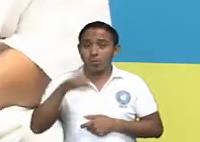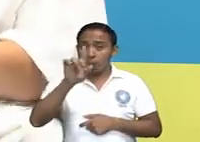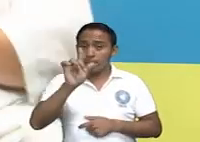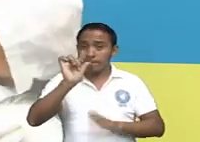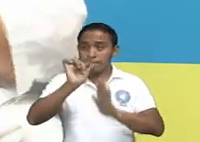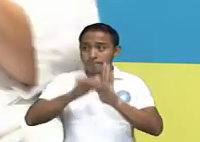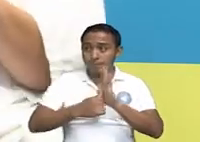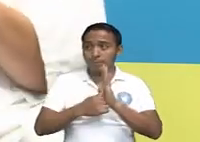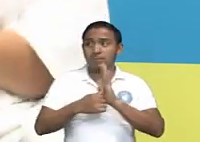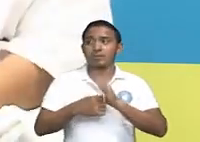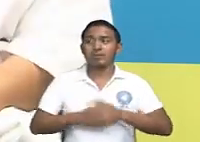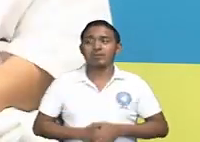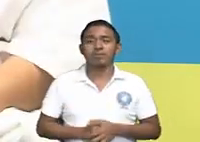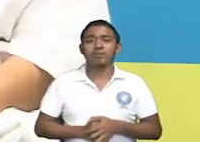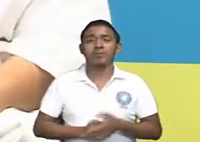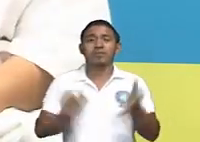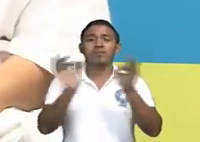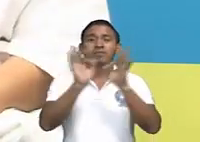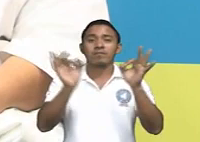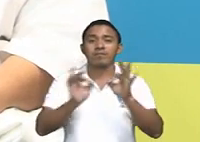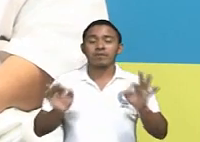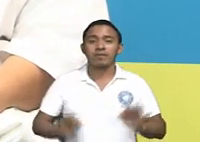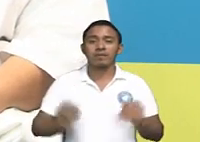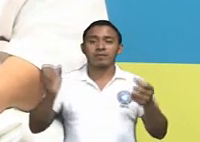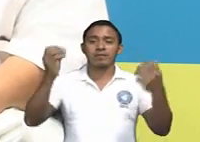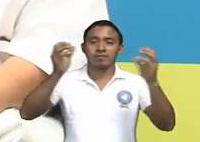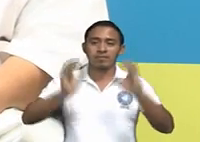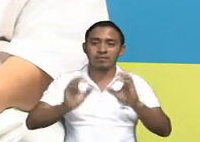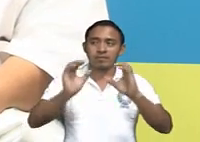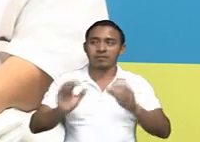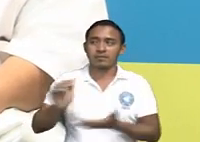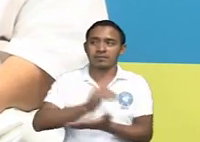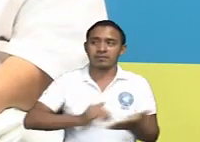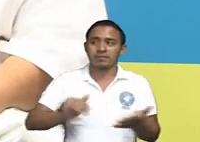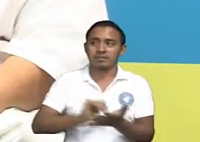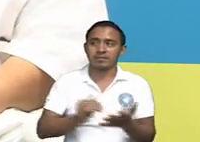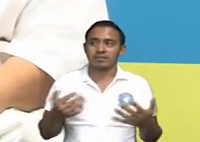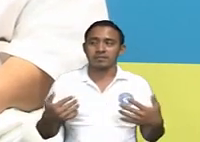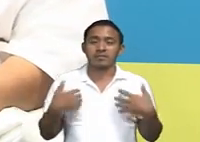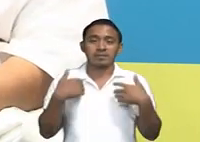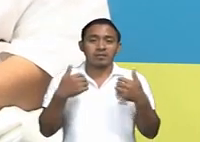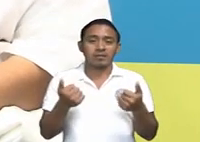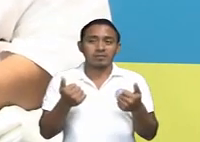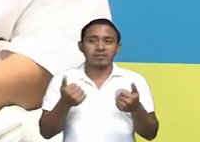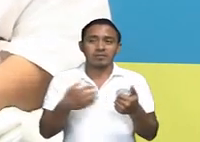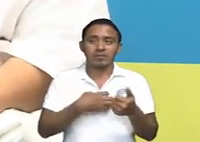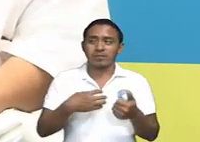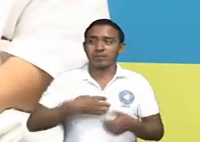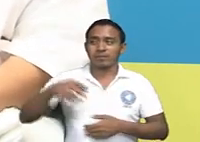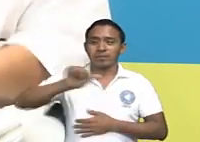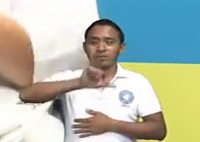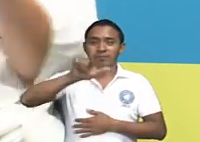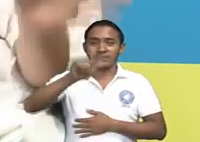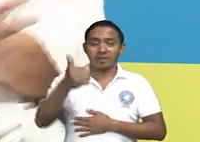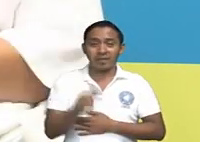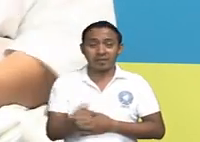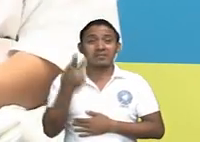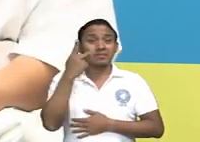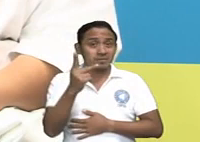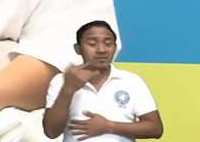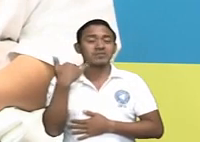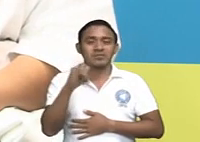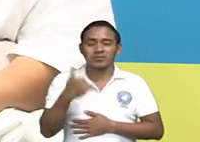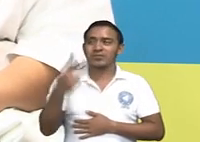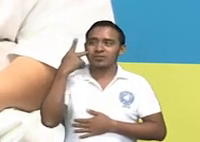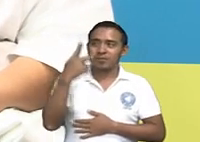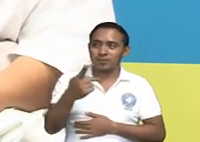para desearles una feliz tarde a todos los trabajadores del Centro de Salud Altagracia. ¿La están viendo? Bueno, claro que nos están